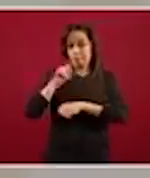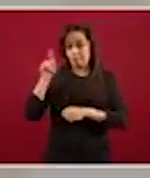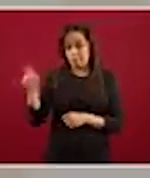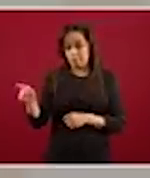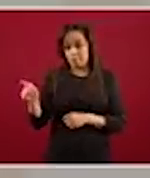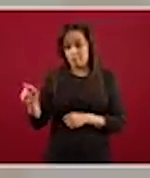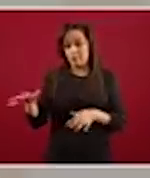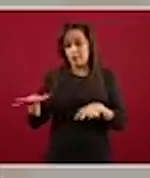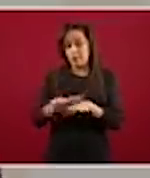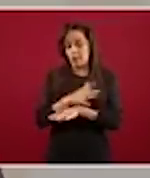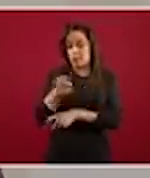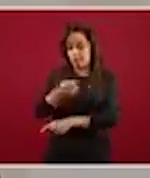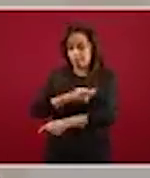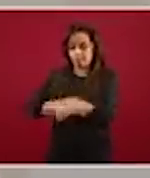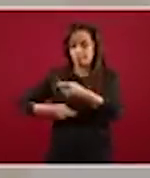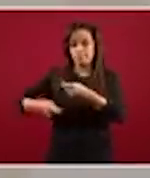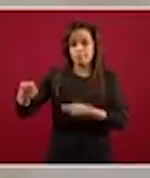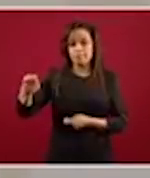intercambios, porque se quedaron